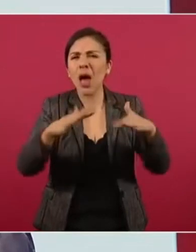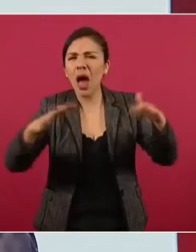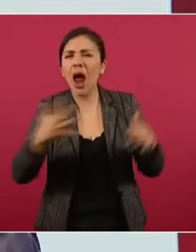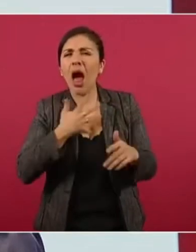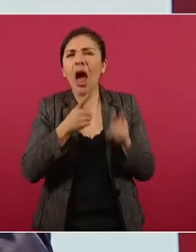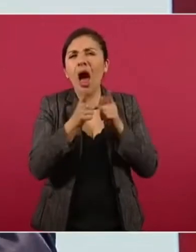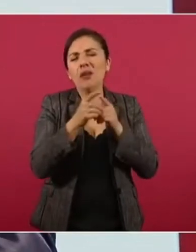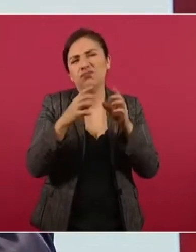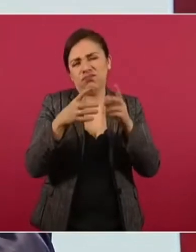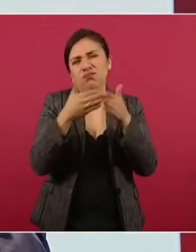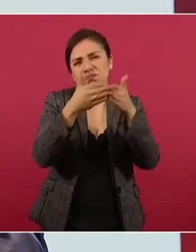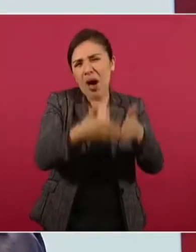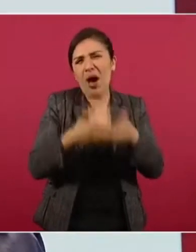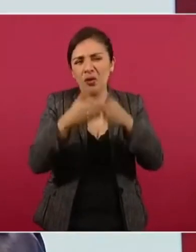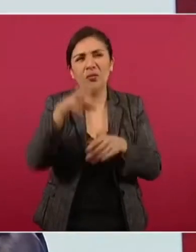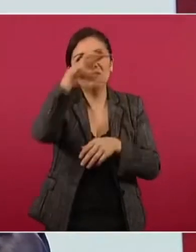ánimas en penas.